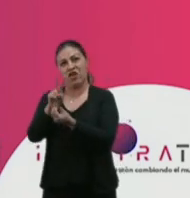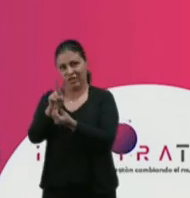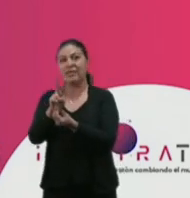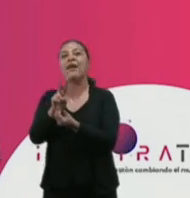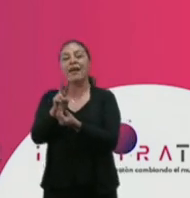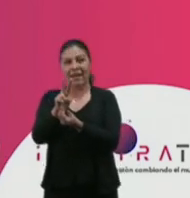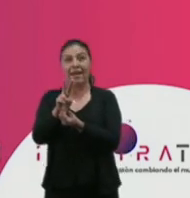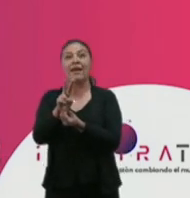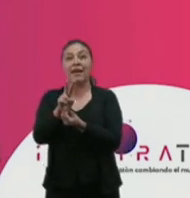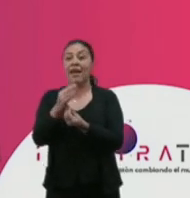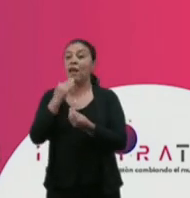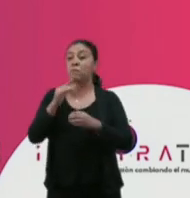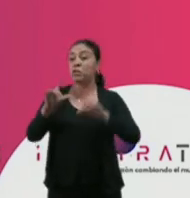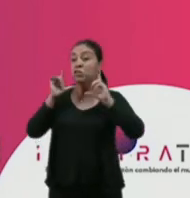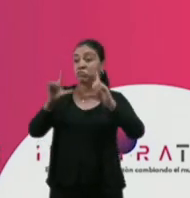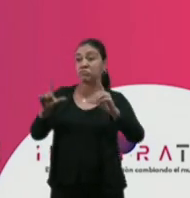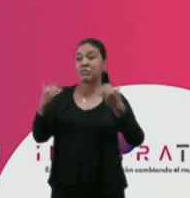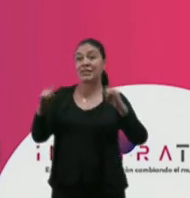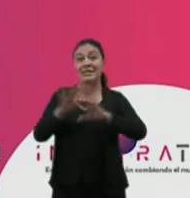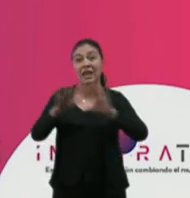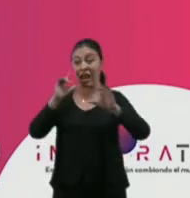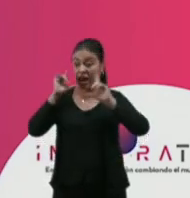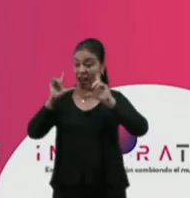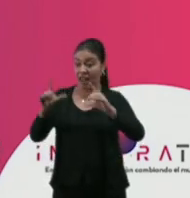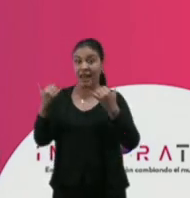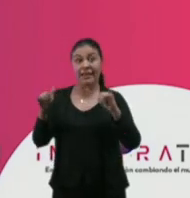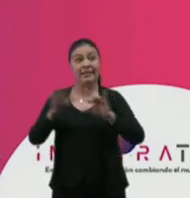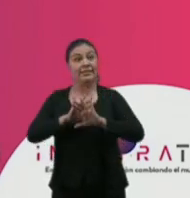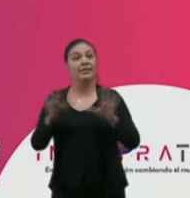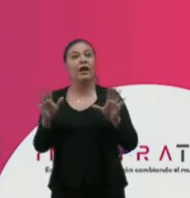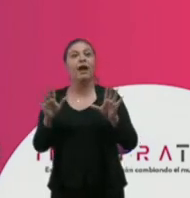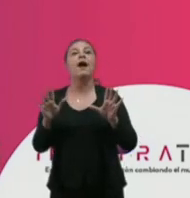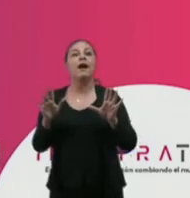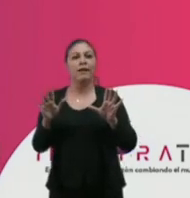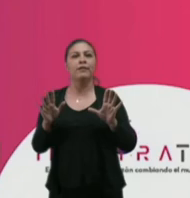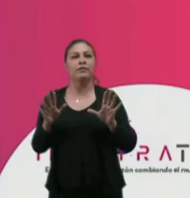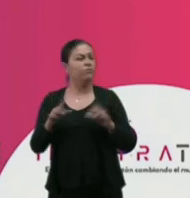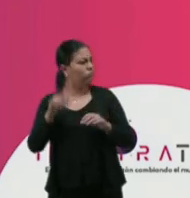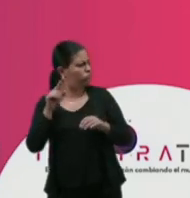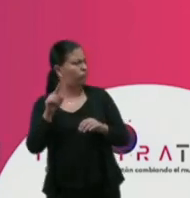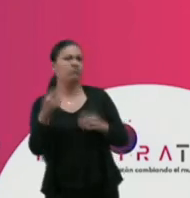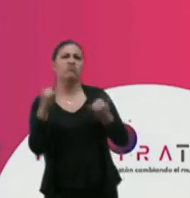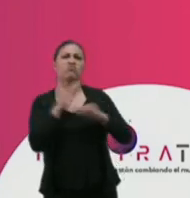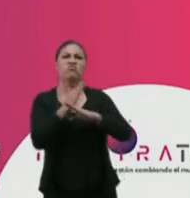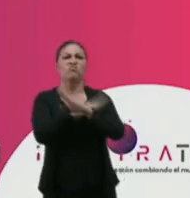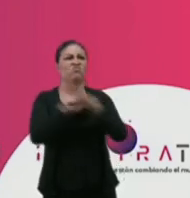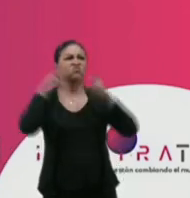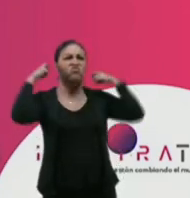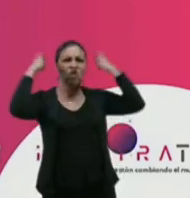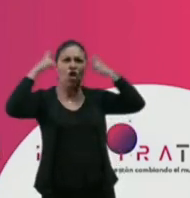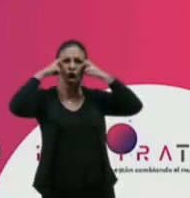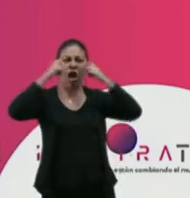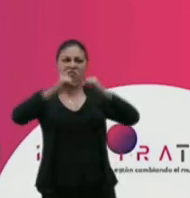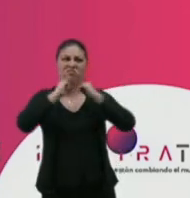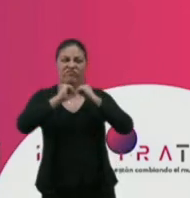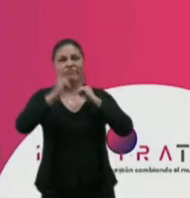se gradúen puedan tener o hayan desarrollado ya estas destrezas.